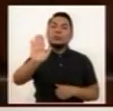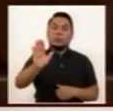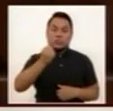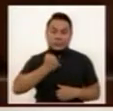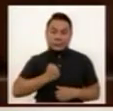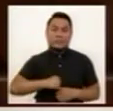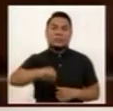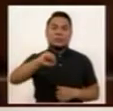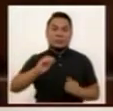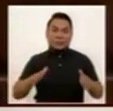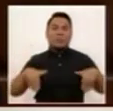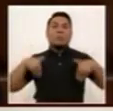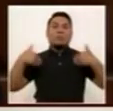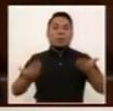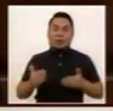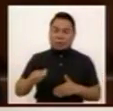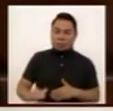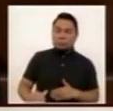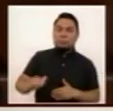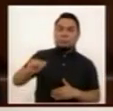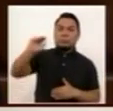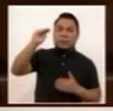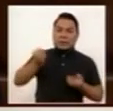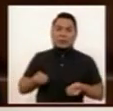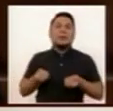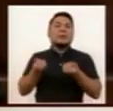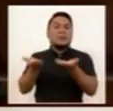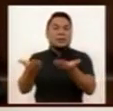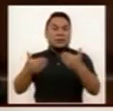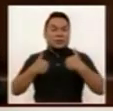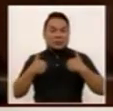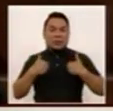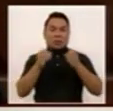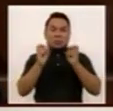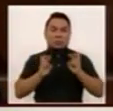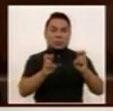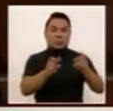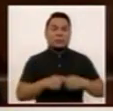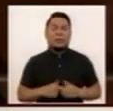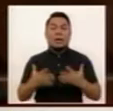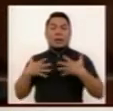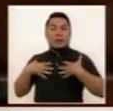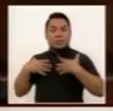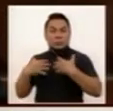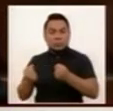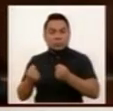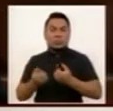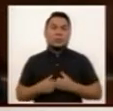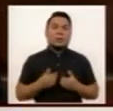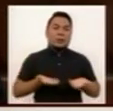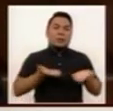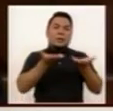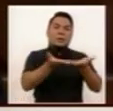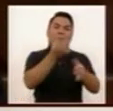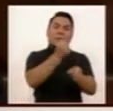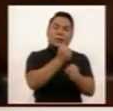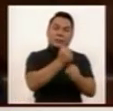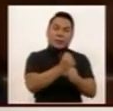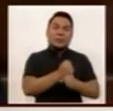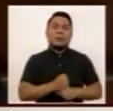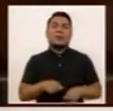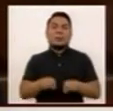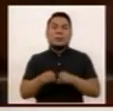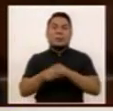puedan desarrollarse y tener oportunidades. La salud, la generación de empleo y